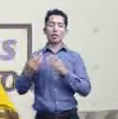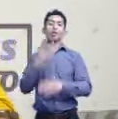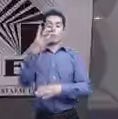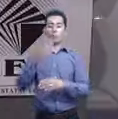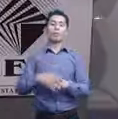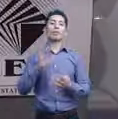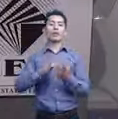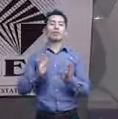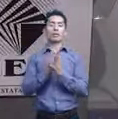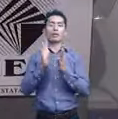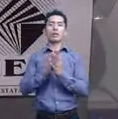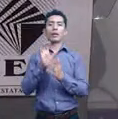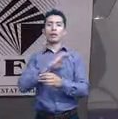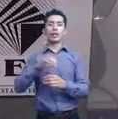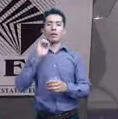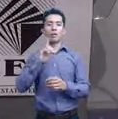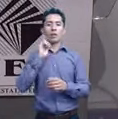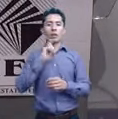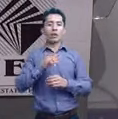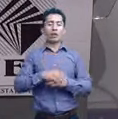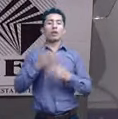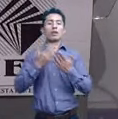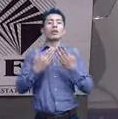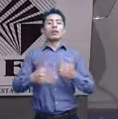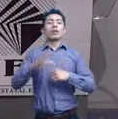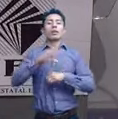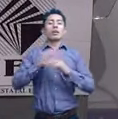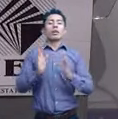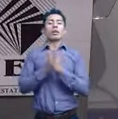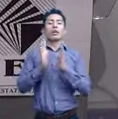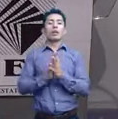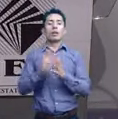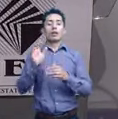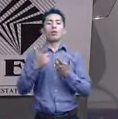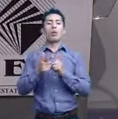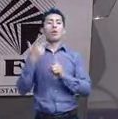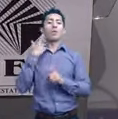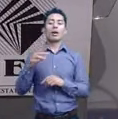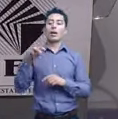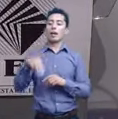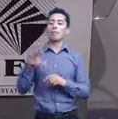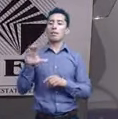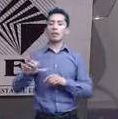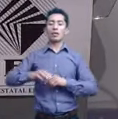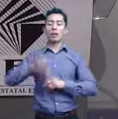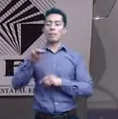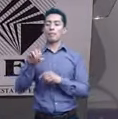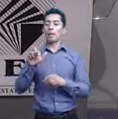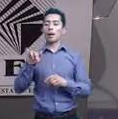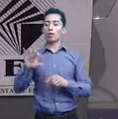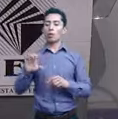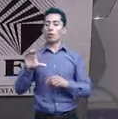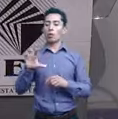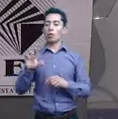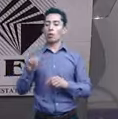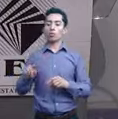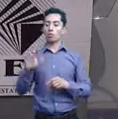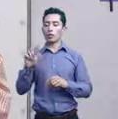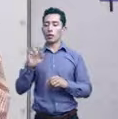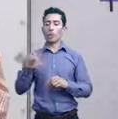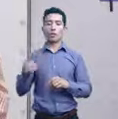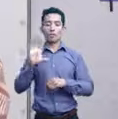Gracias por su intervención, candidata. Ahora corresponde la participación del Partido Movimiento Ciudadano, Mario Cruz Trejo. Adelante,